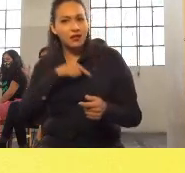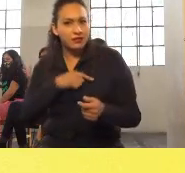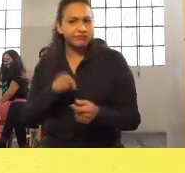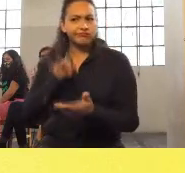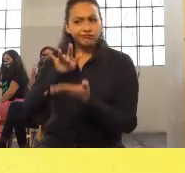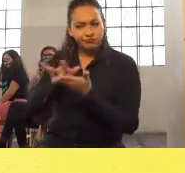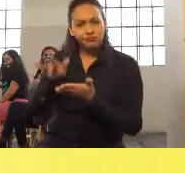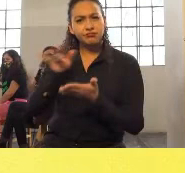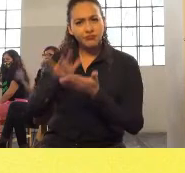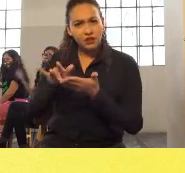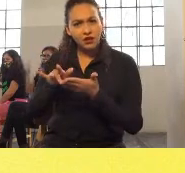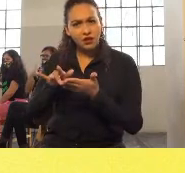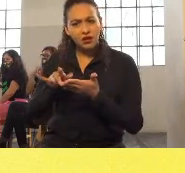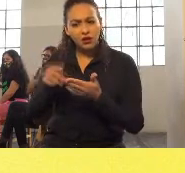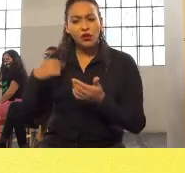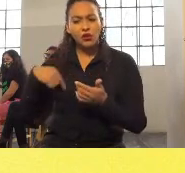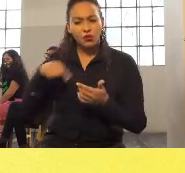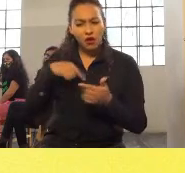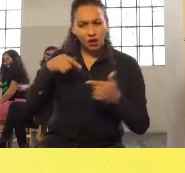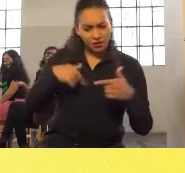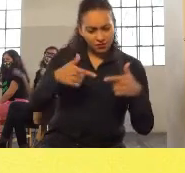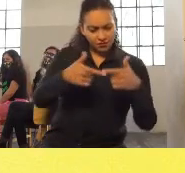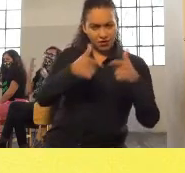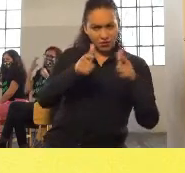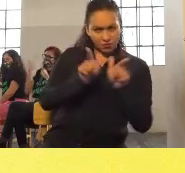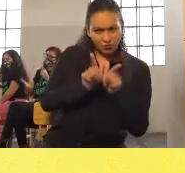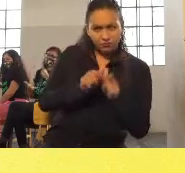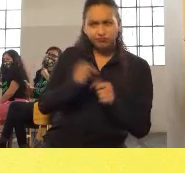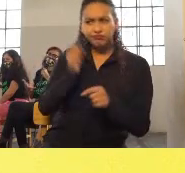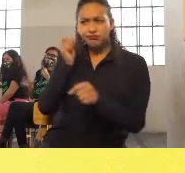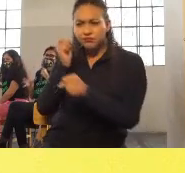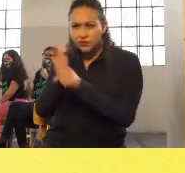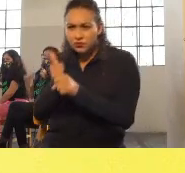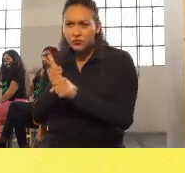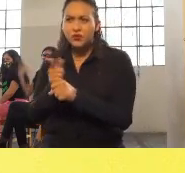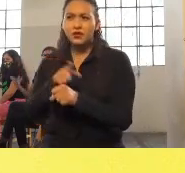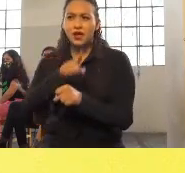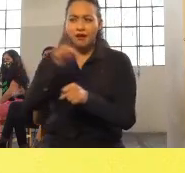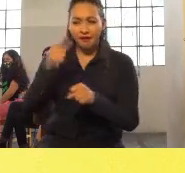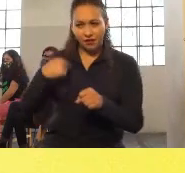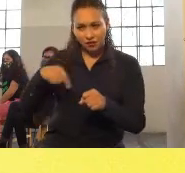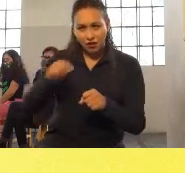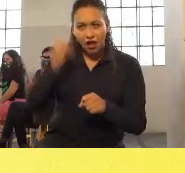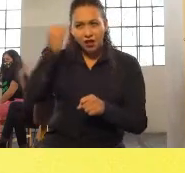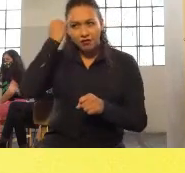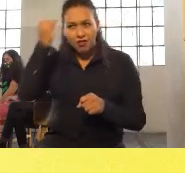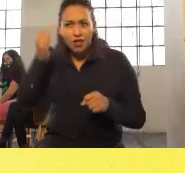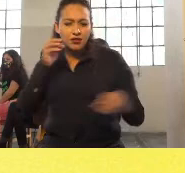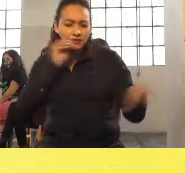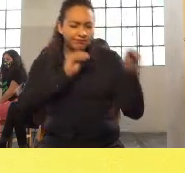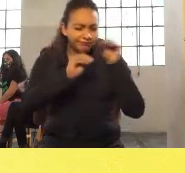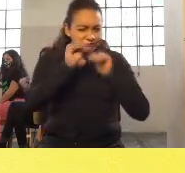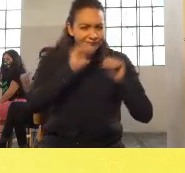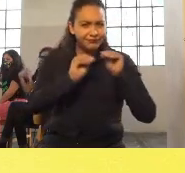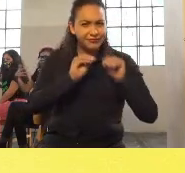en pues desde otro lugar, ¿no? Desde nuestro lugar como creativas, ¿no? Y generamos